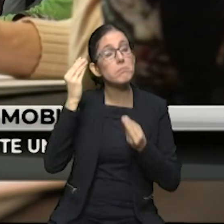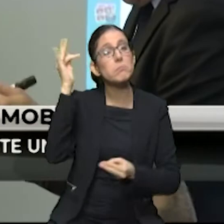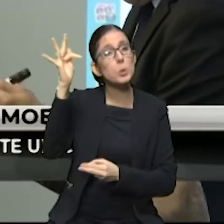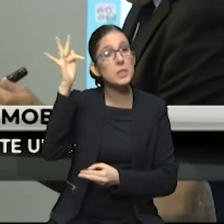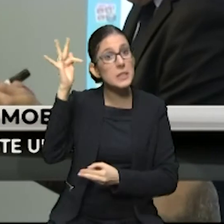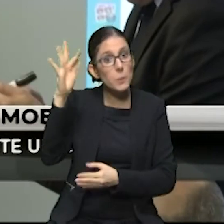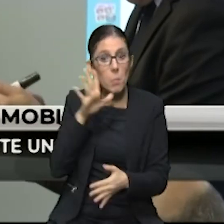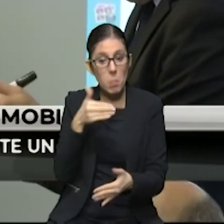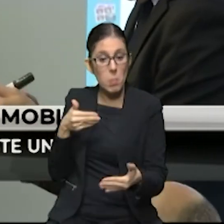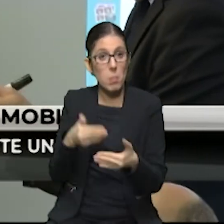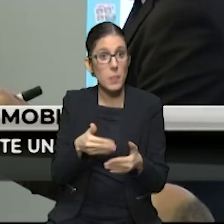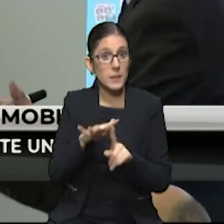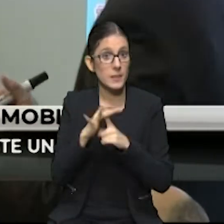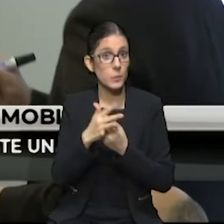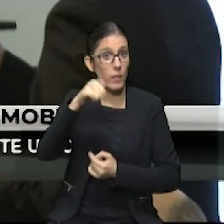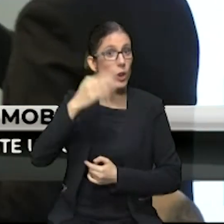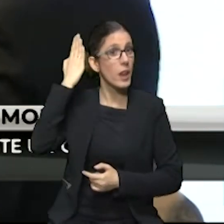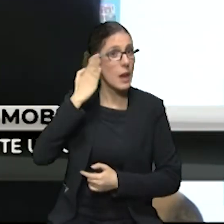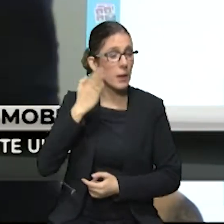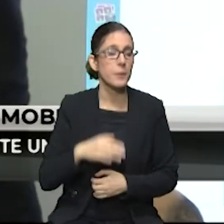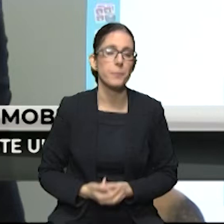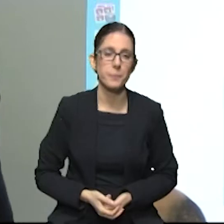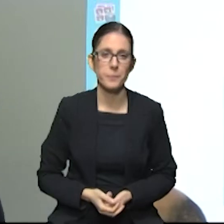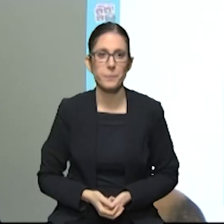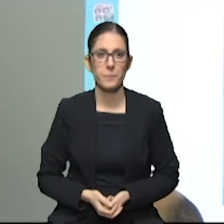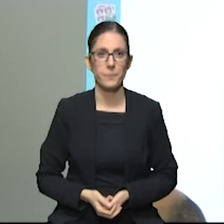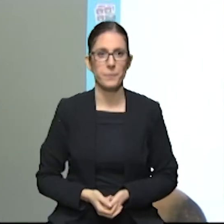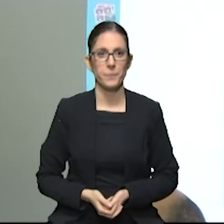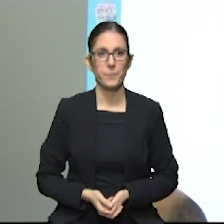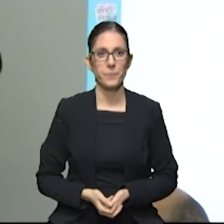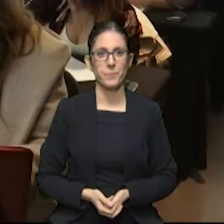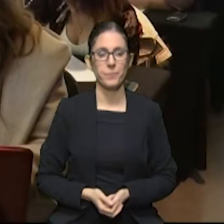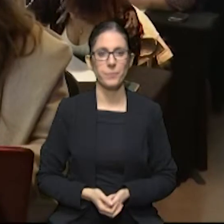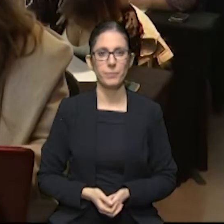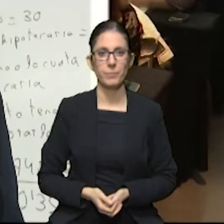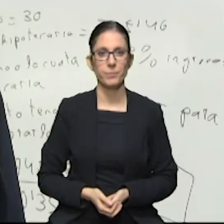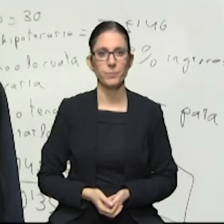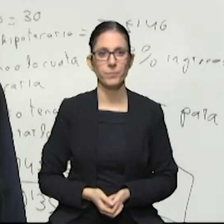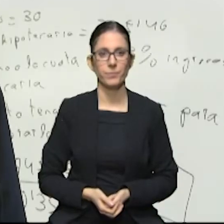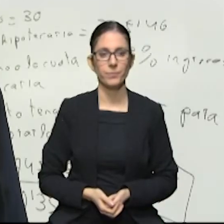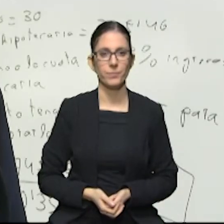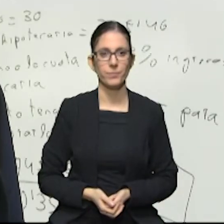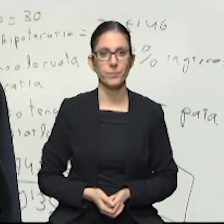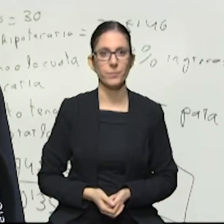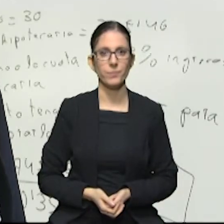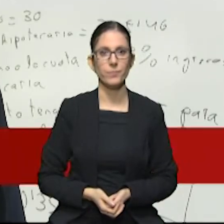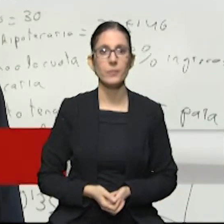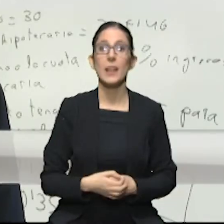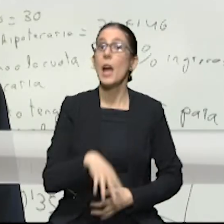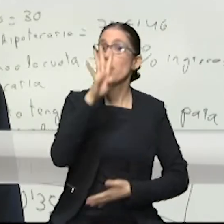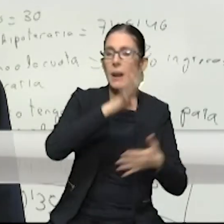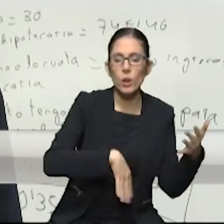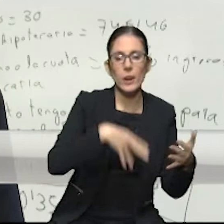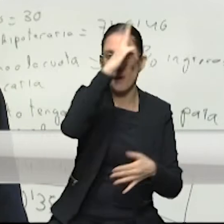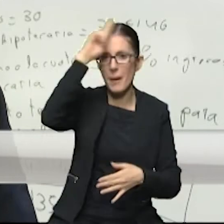al futuro cercano del sector en Navarra. Voy a pedir 216. En Barcelona, Madrid y Palma,